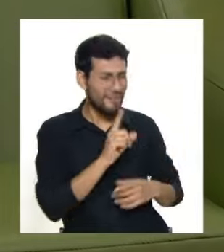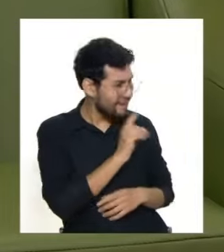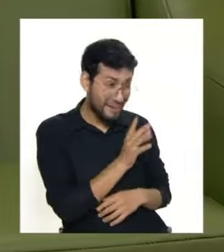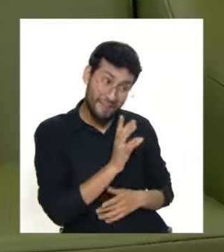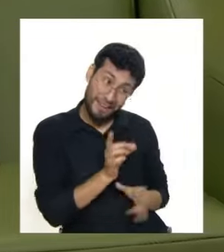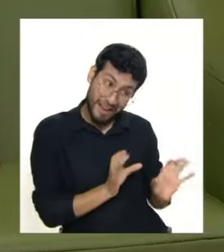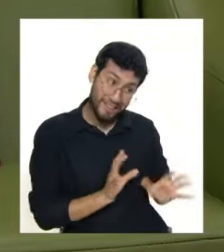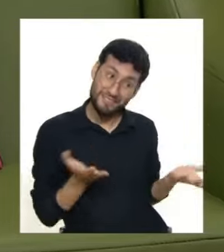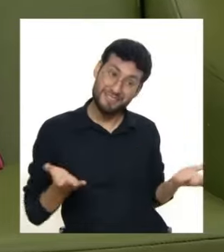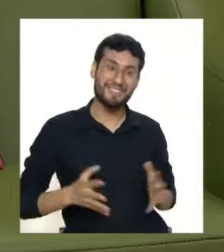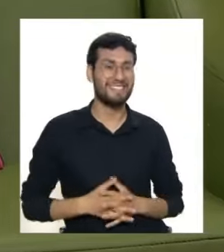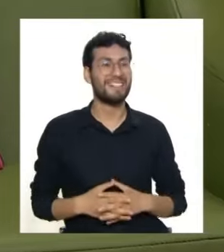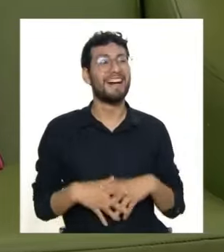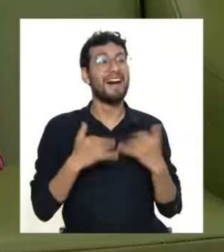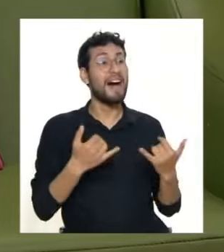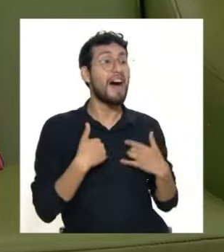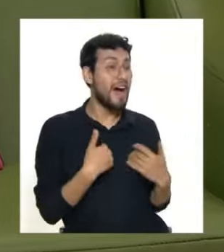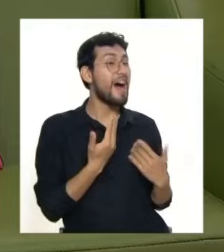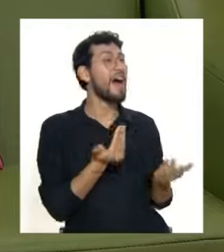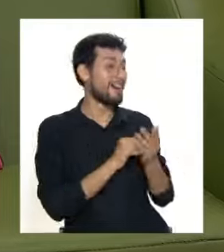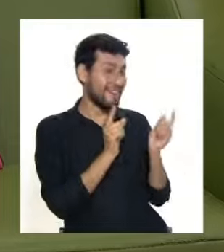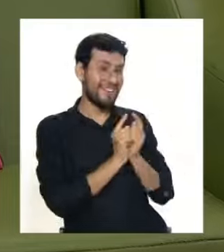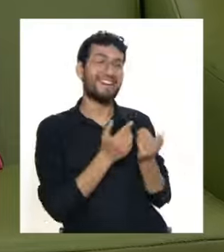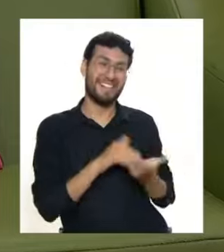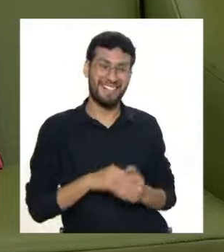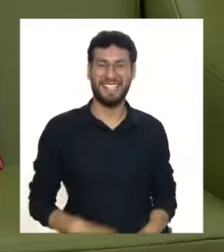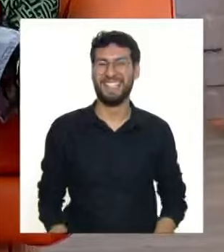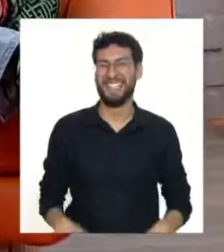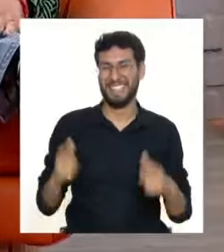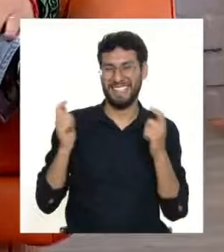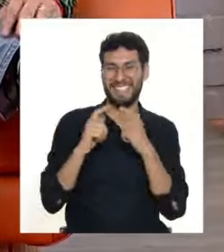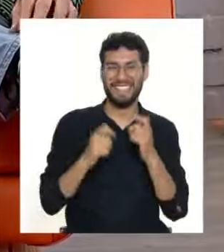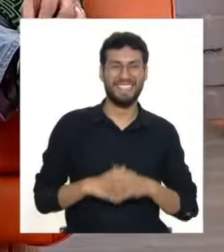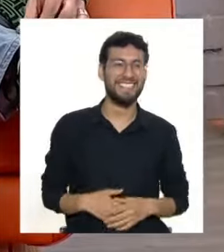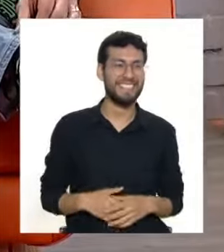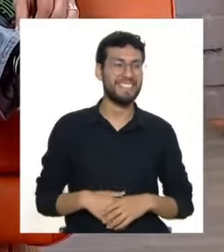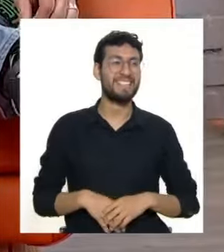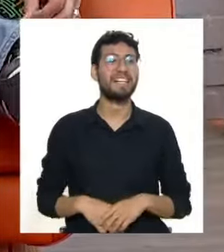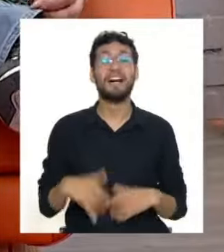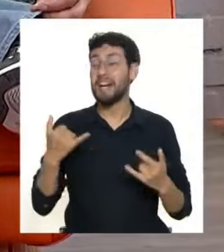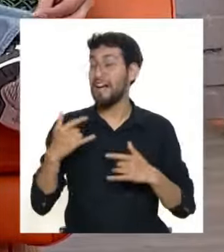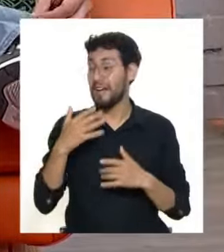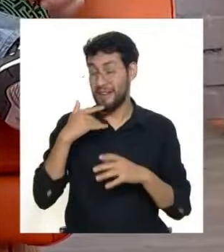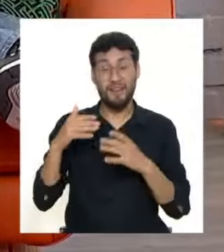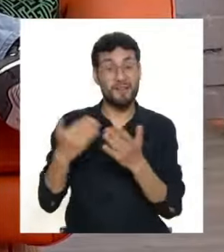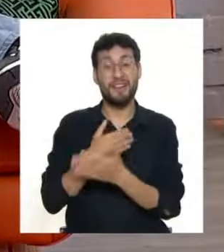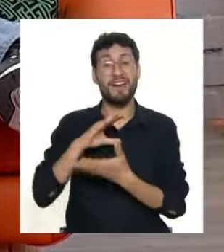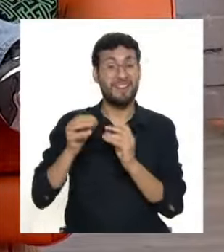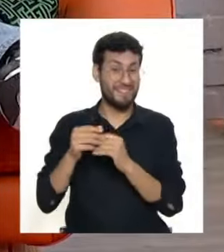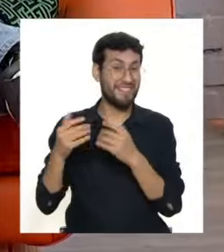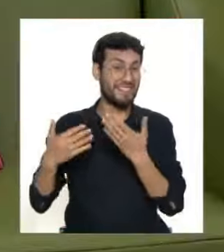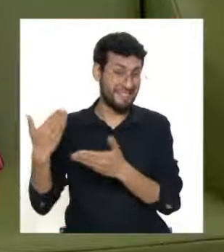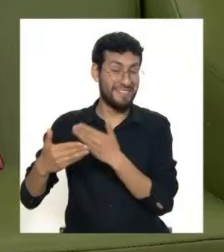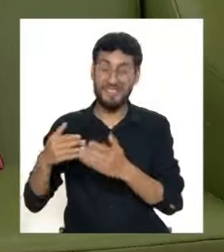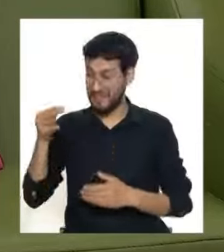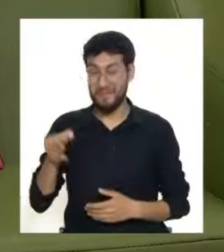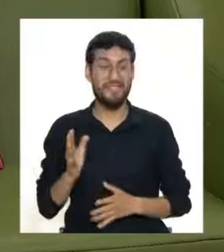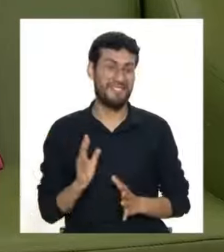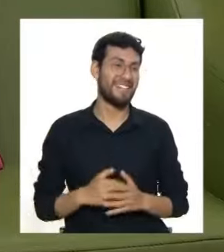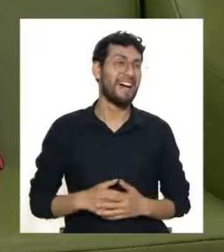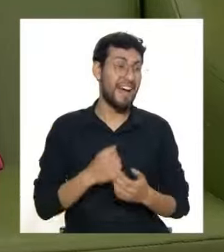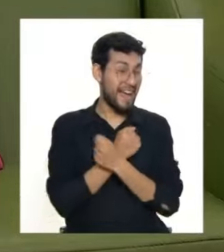hace. Eso no se hace. Pero todo. Hoy nos estamos reencontrando de nuevo. Claro, qué lindo. Pueden escribir una nueva historia. Sí. ¿Verdad que sí? Claro, de